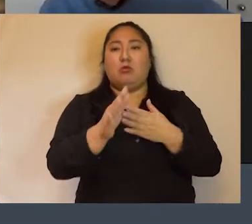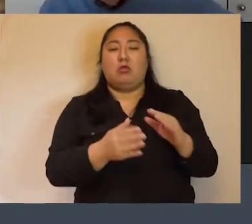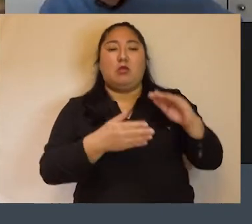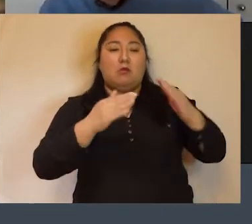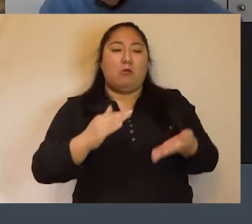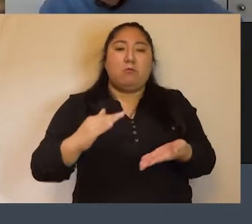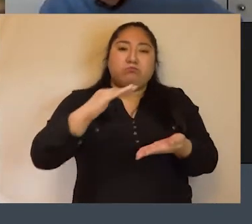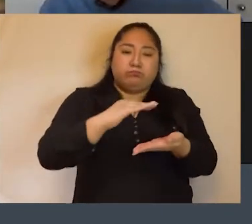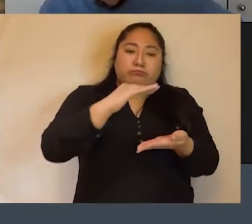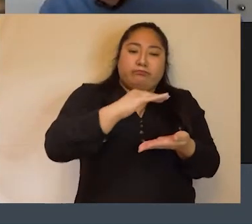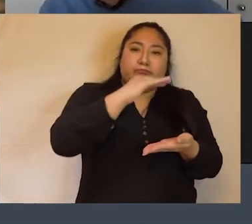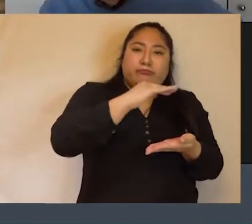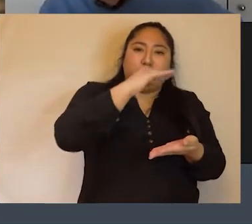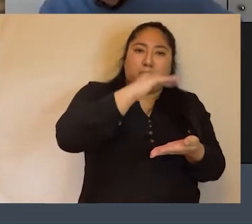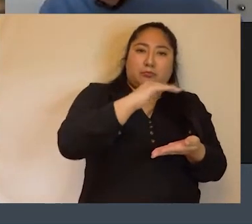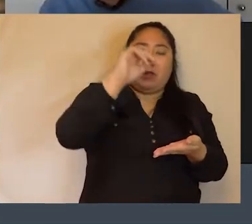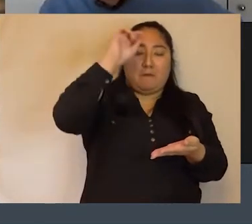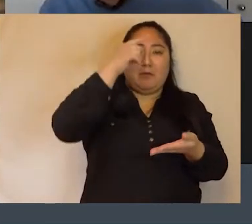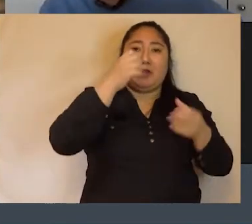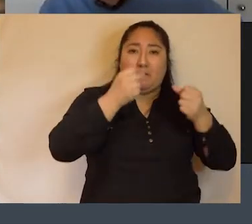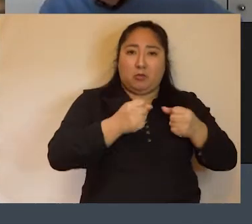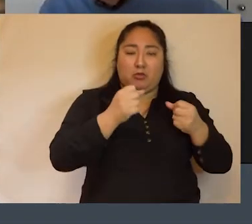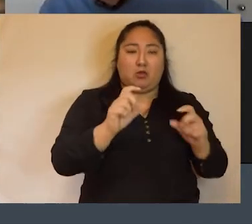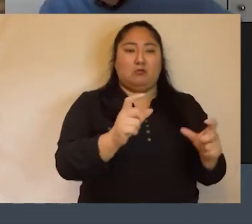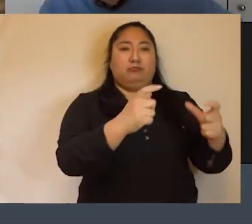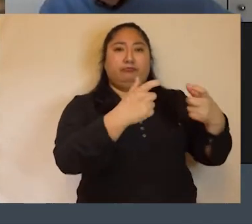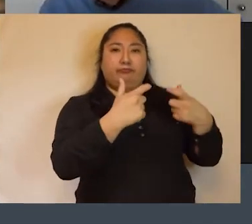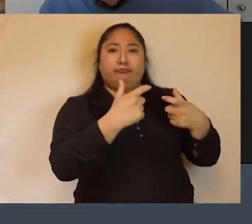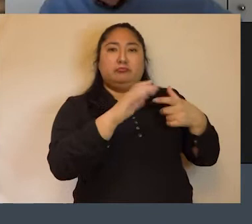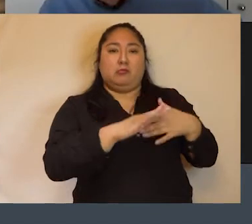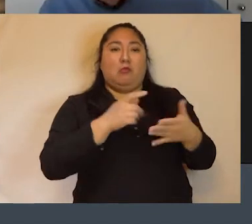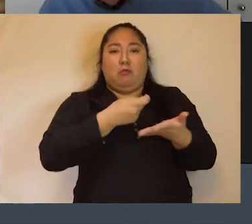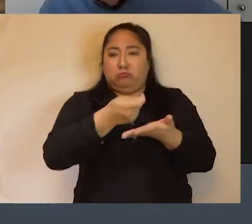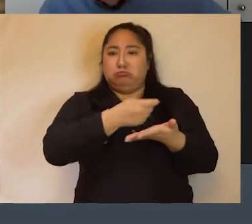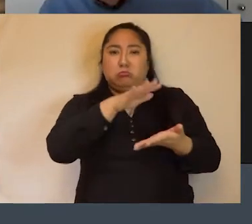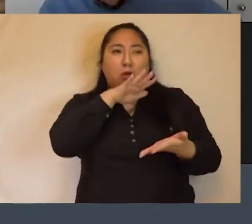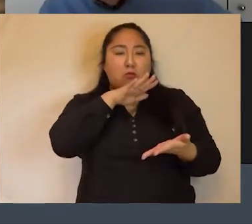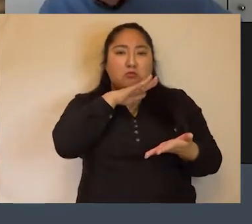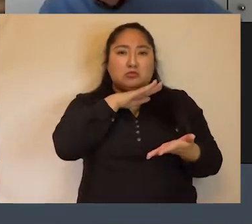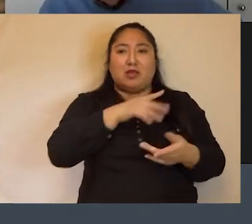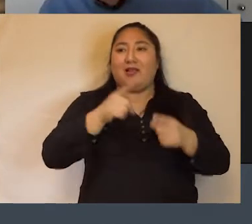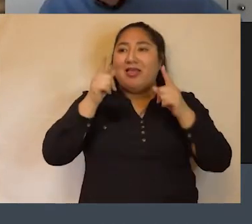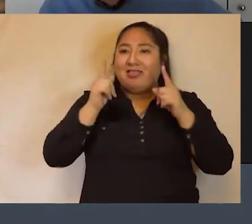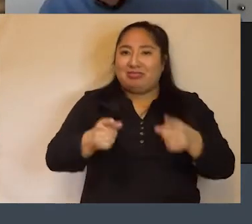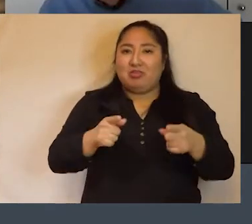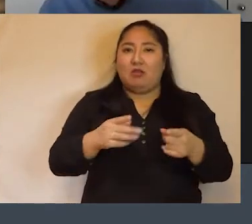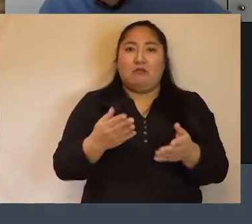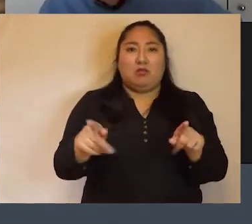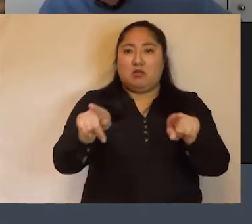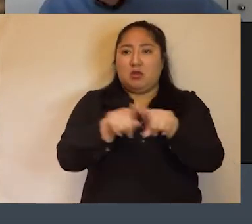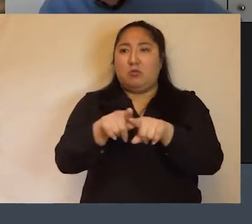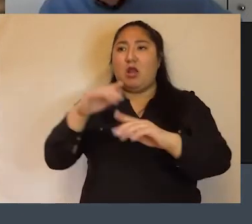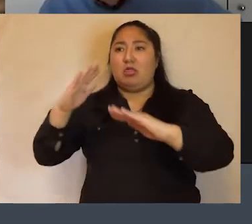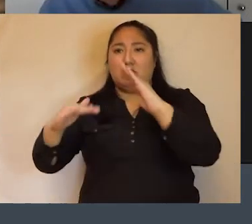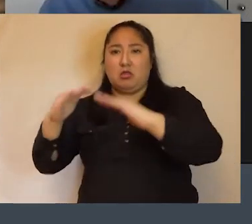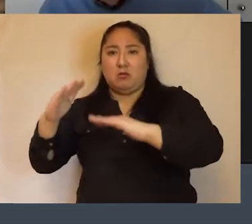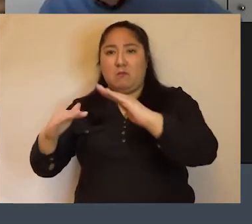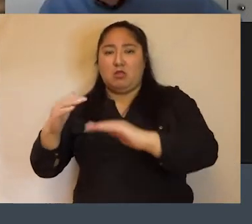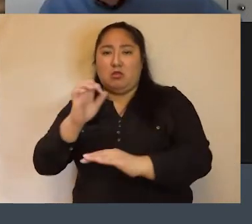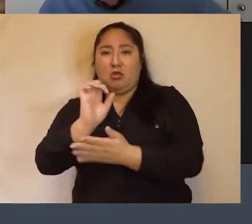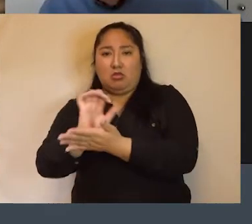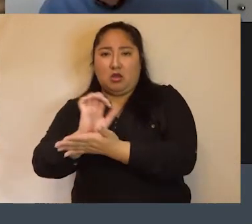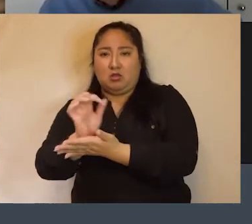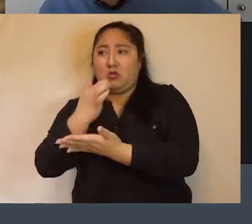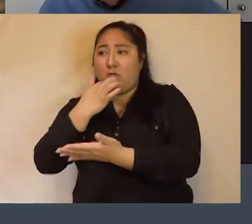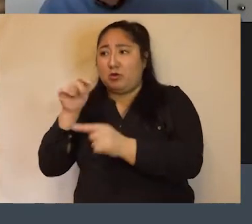la densidad y acumular un capital suficiente para autofinanciar sus pensiones, van a tener que seguir siendo financiados por el Estado. Hoy